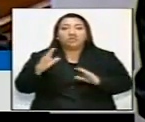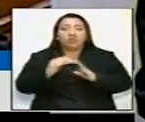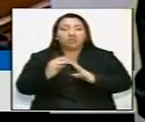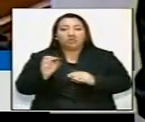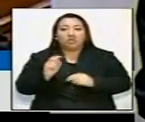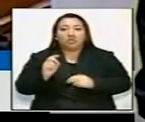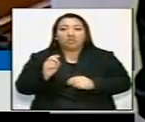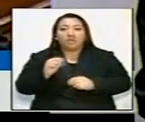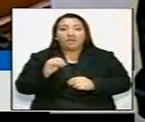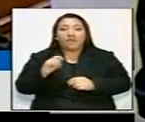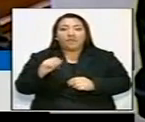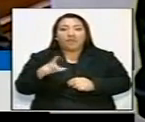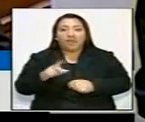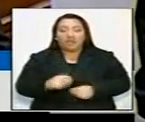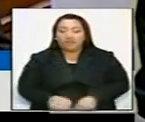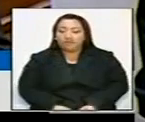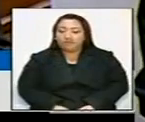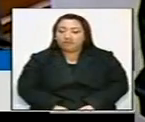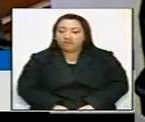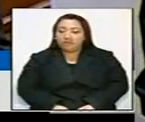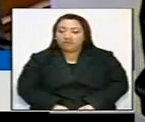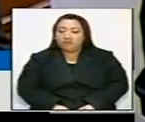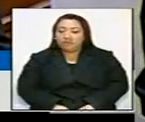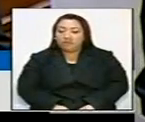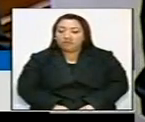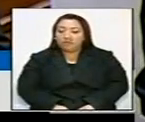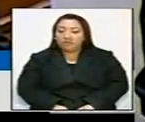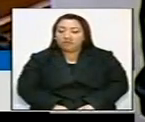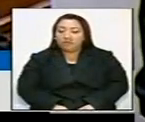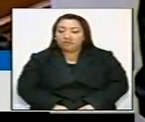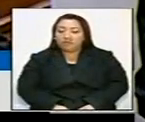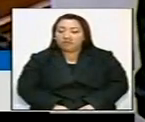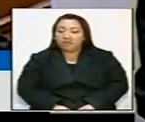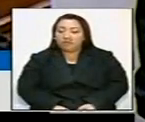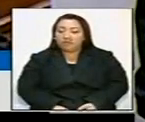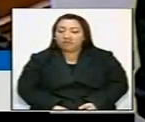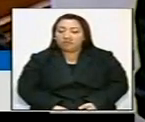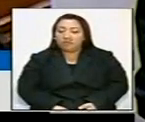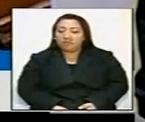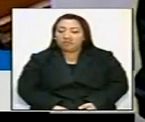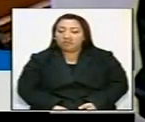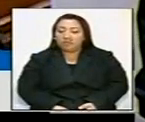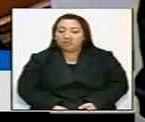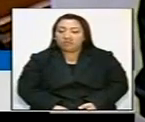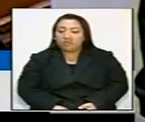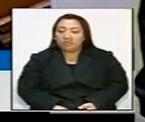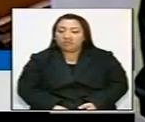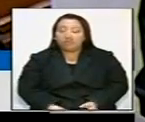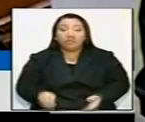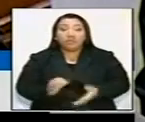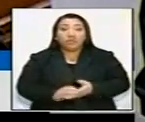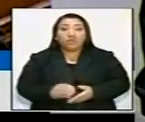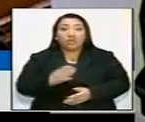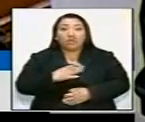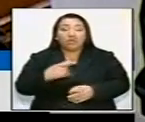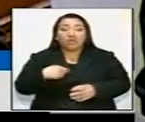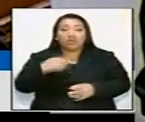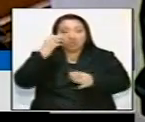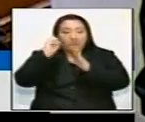en metalmecánica. Más interesante es que hemos exportado molinos mineros a